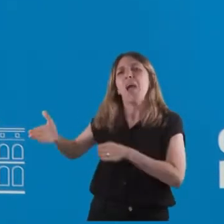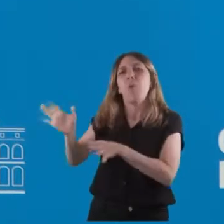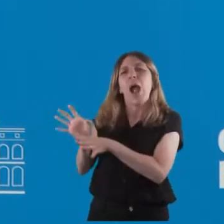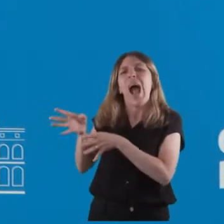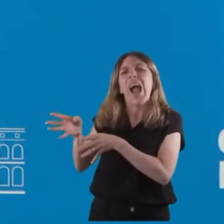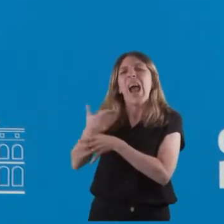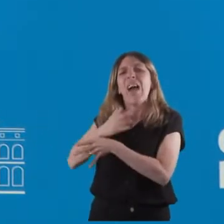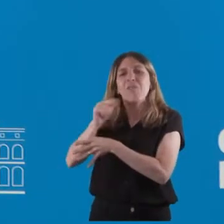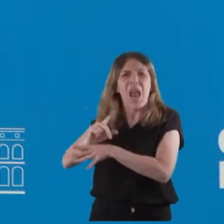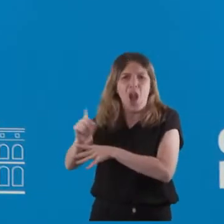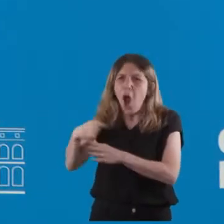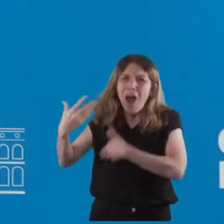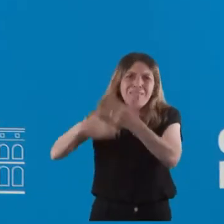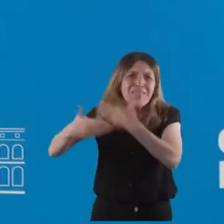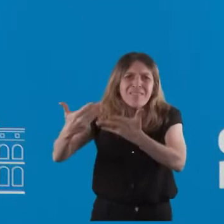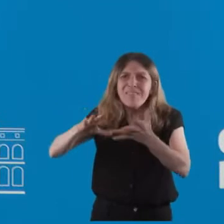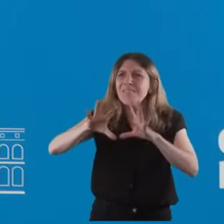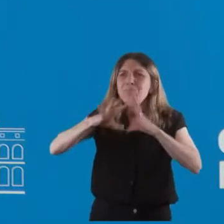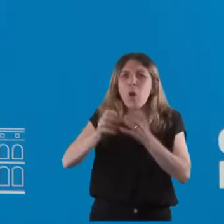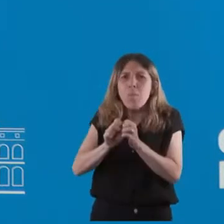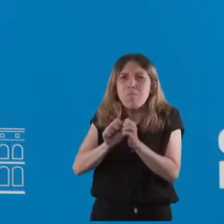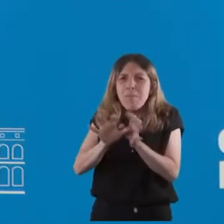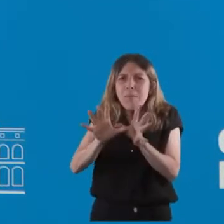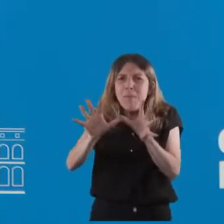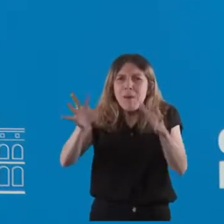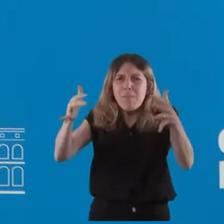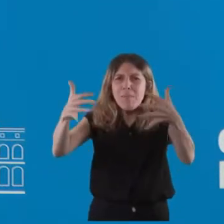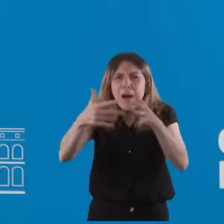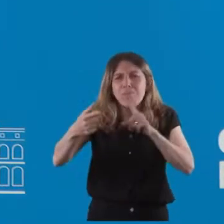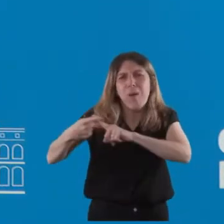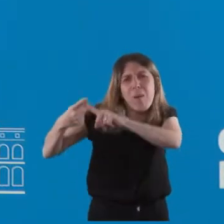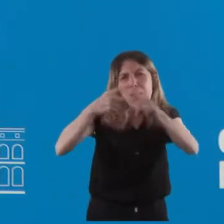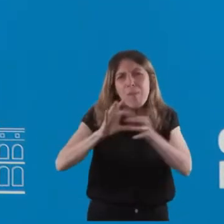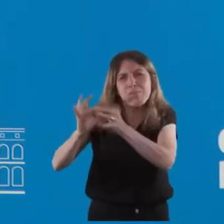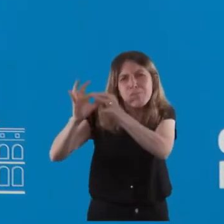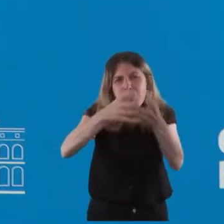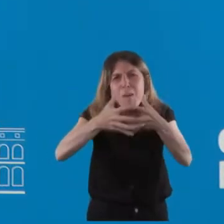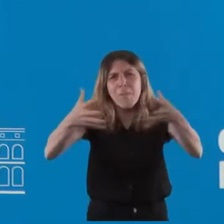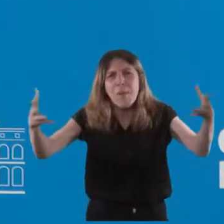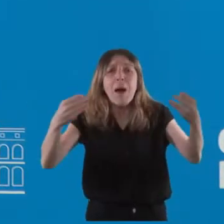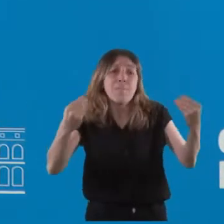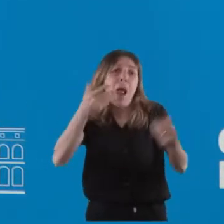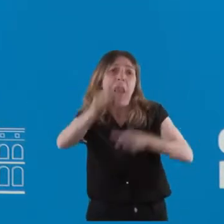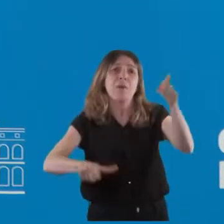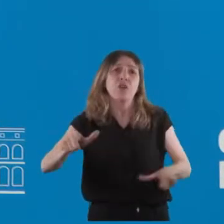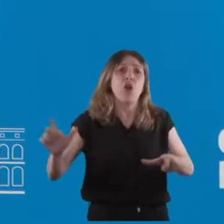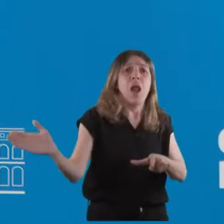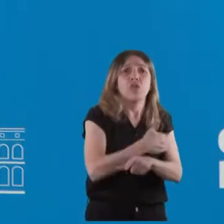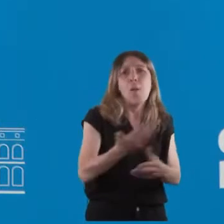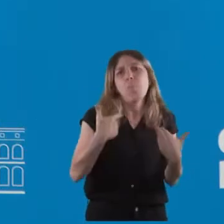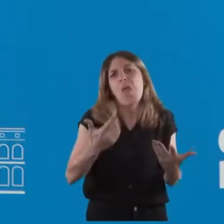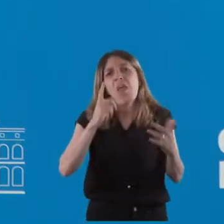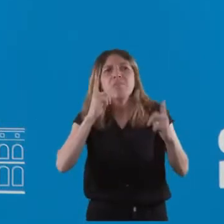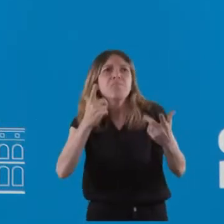globalización y estamos hablando en un mundo que cada vez más busca interrelaciones para que todos los ciudadanos y las ciudadanas puedan disfrutar